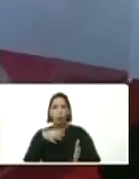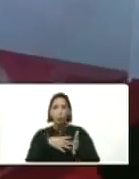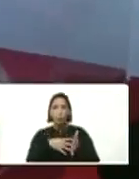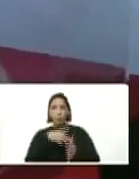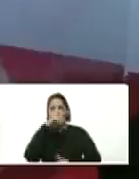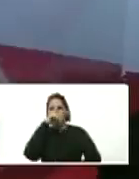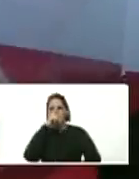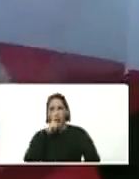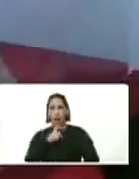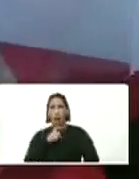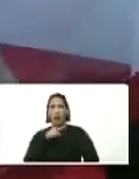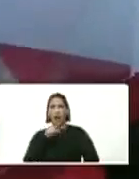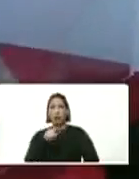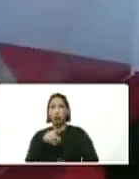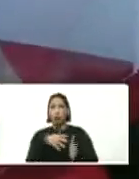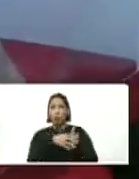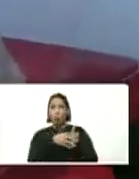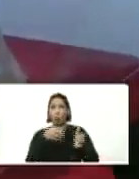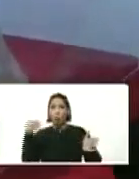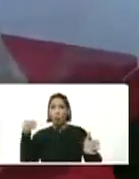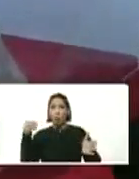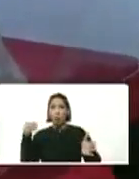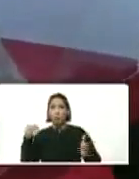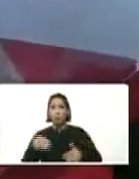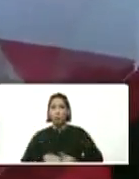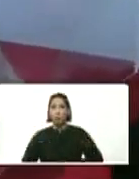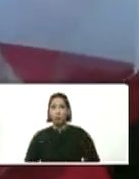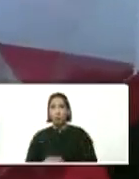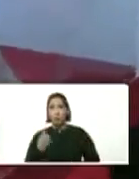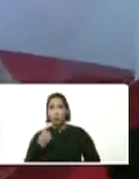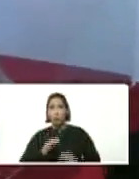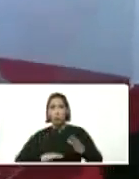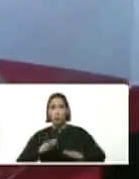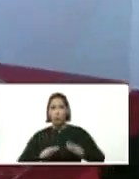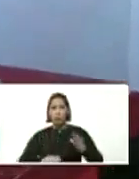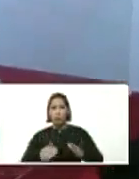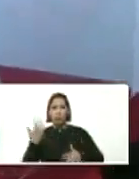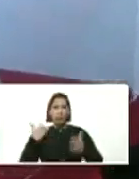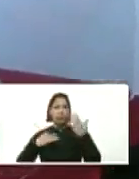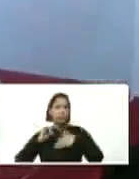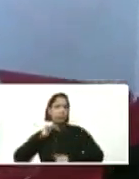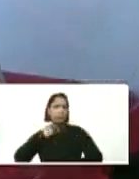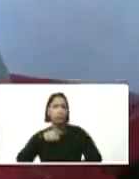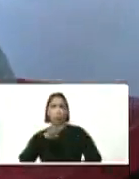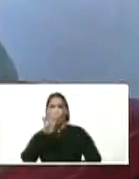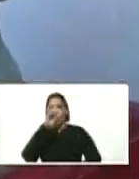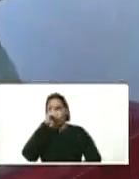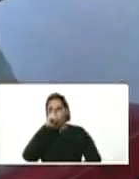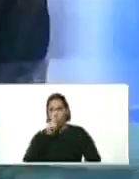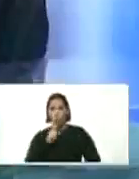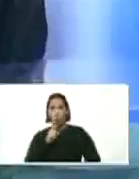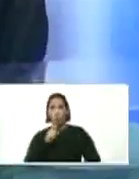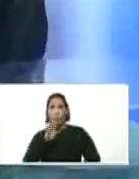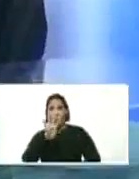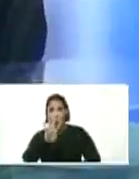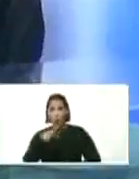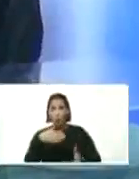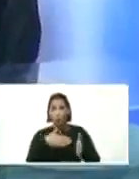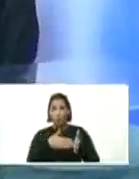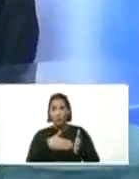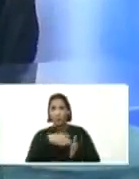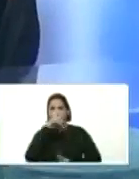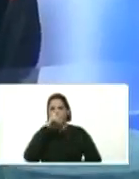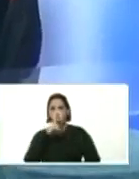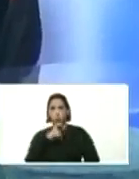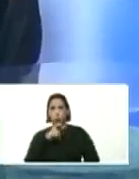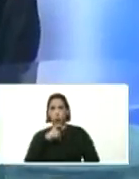Esa es una réplica. Una réplica de un tambor de 4.000 años. Culturas milenarias de